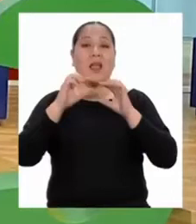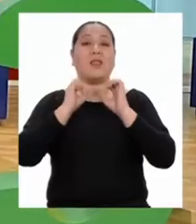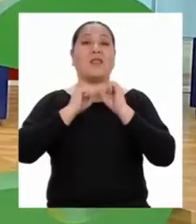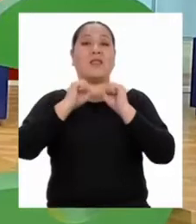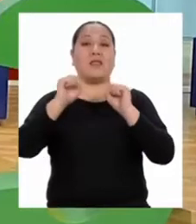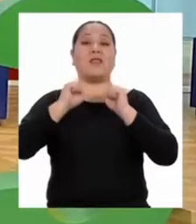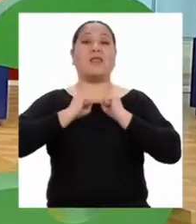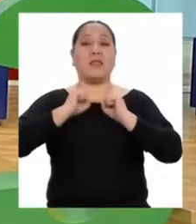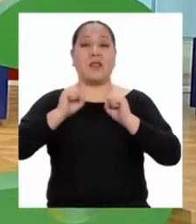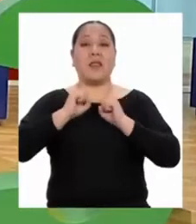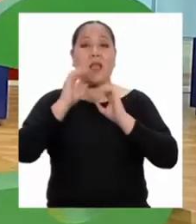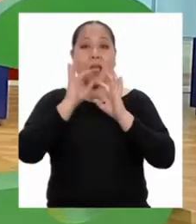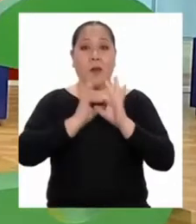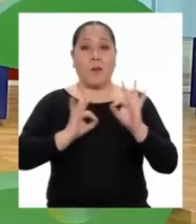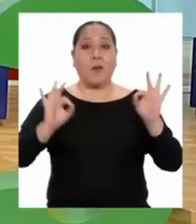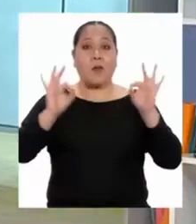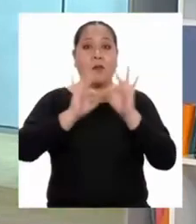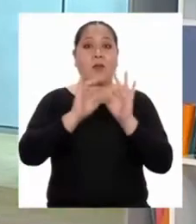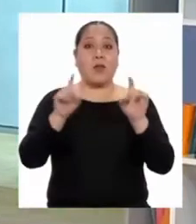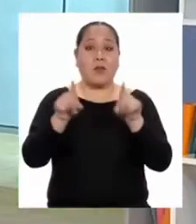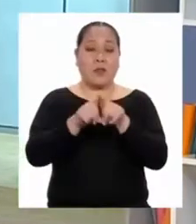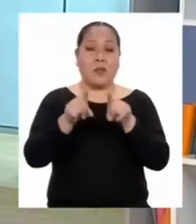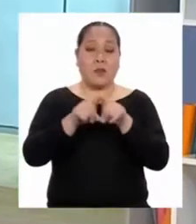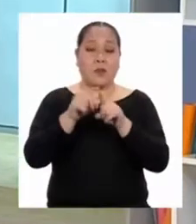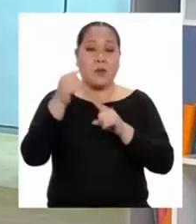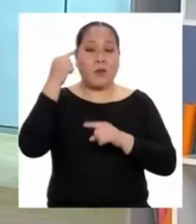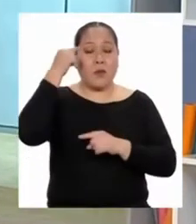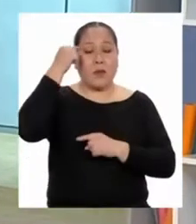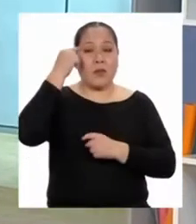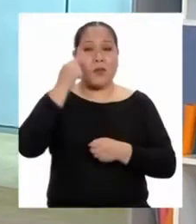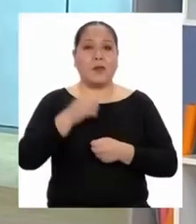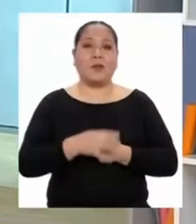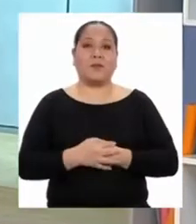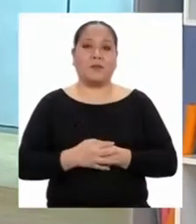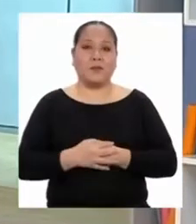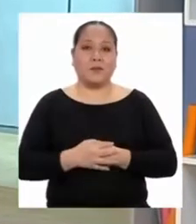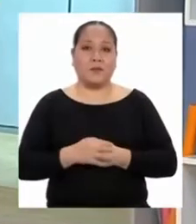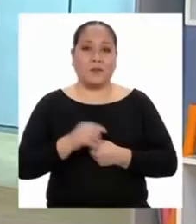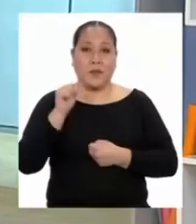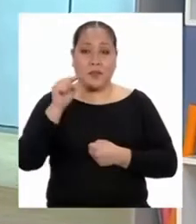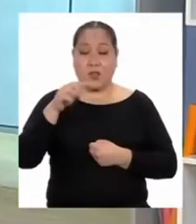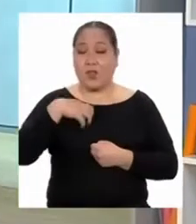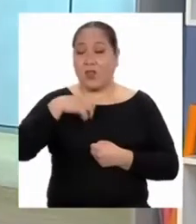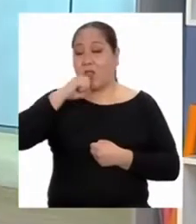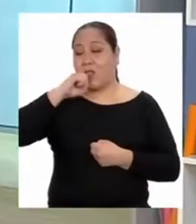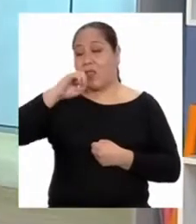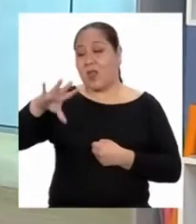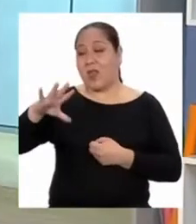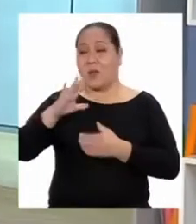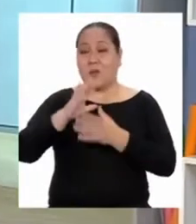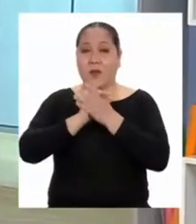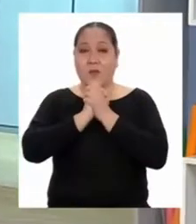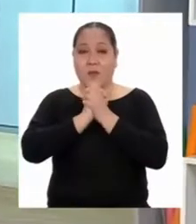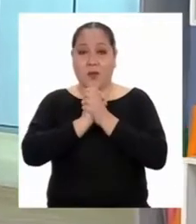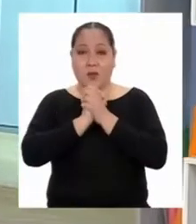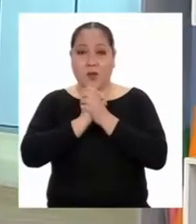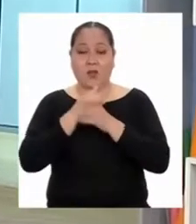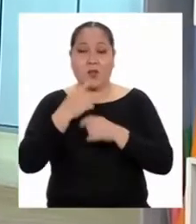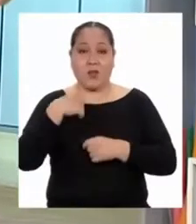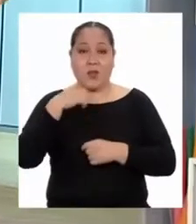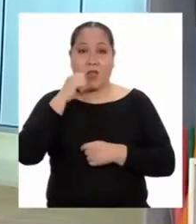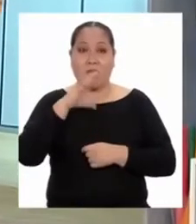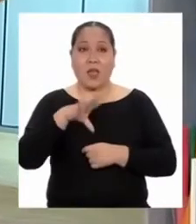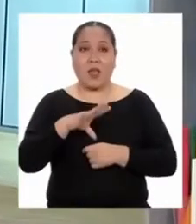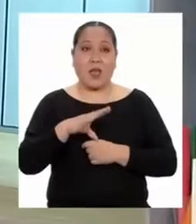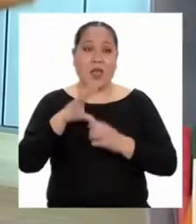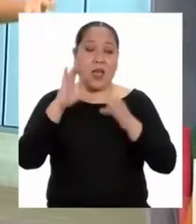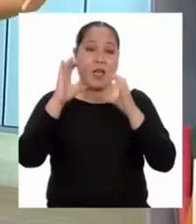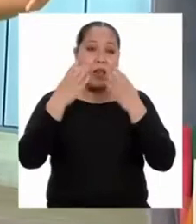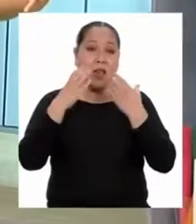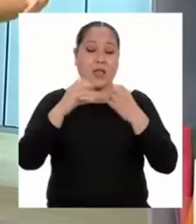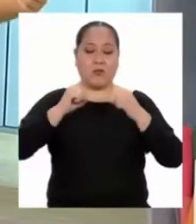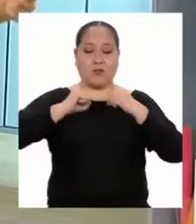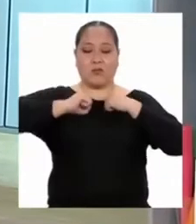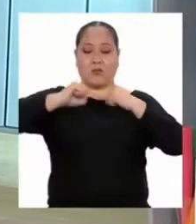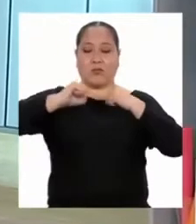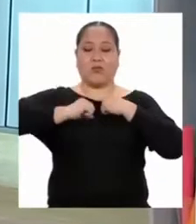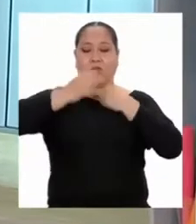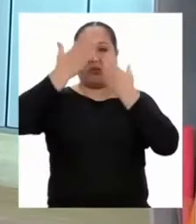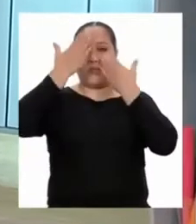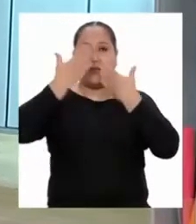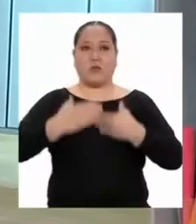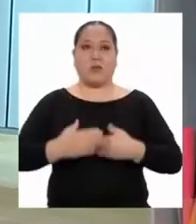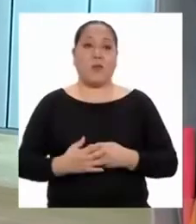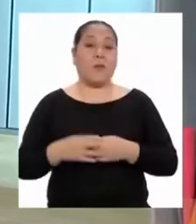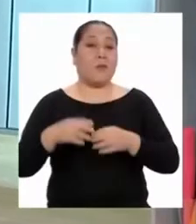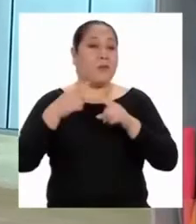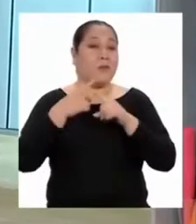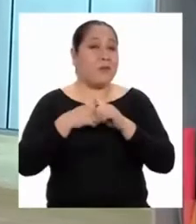importante como el mental? Bueno, eso le dije a mi amigo, que estoy tomando clases de Huayno por el ejercicio físico,